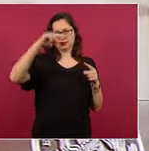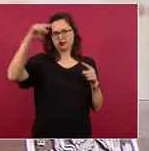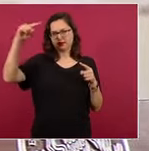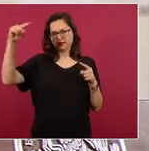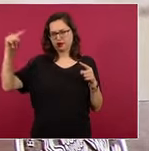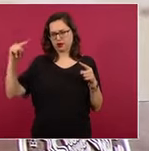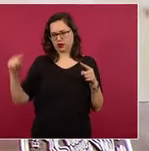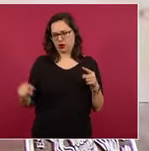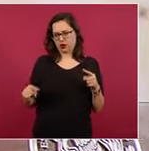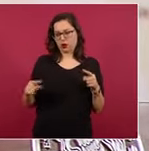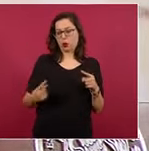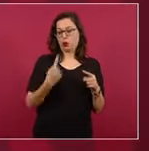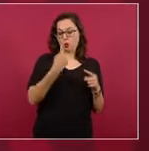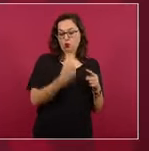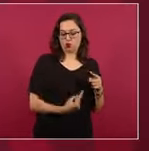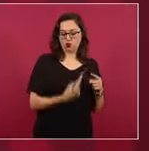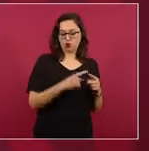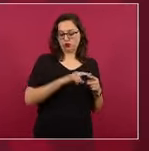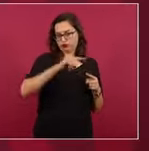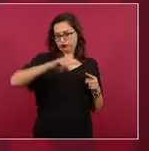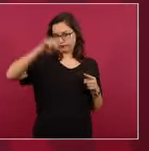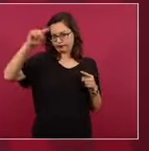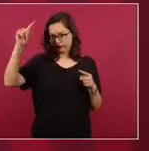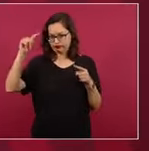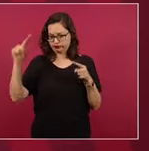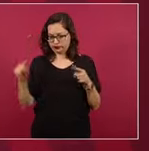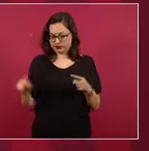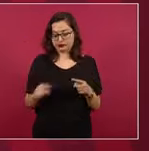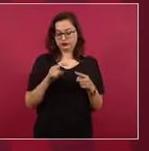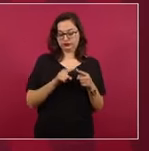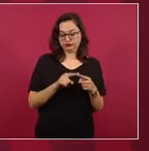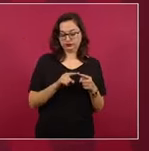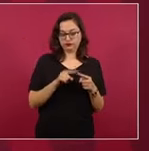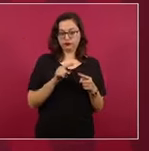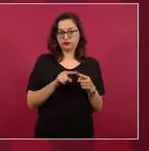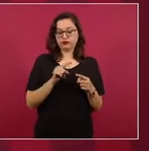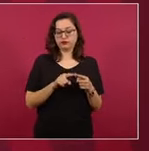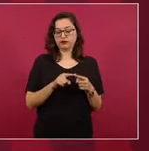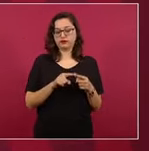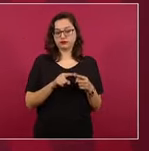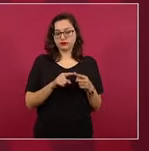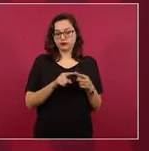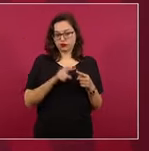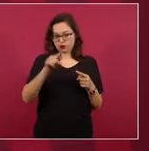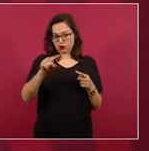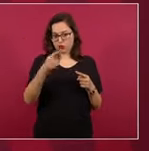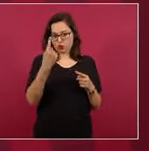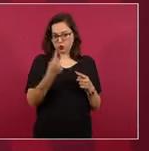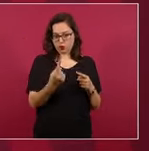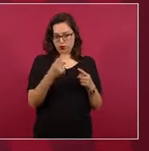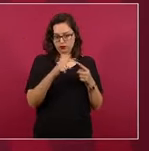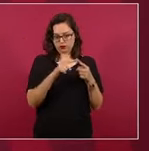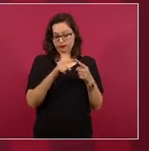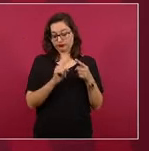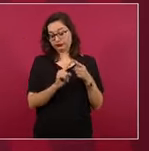1, que sale de Palenque hasta Escárcega, y del tramo